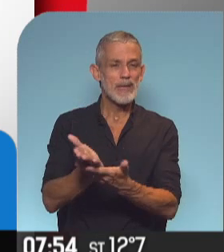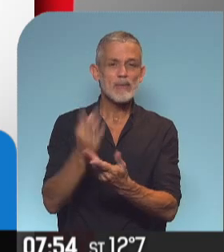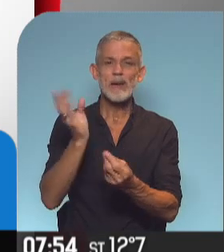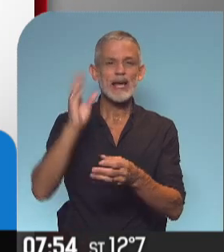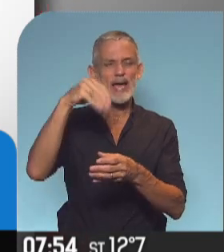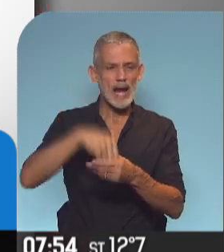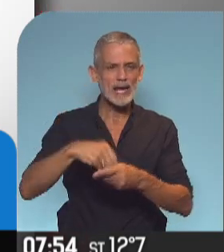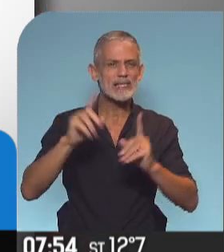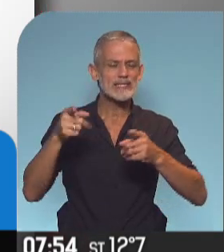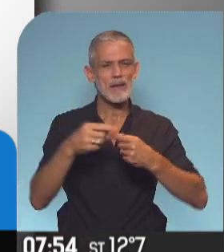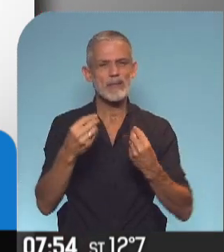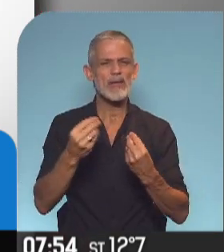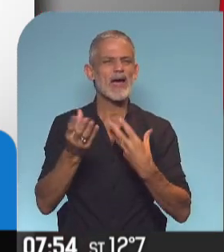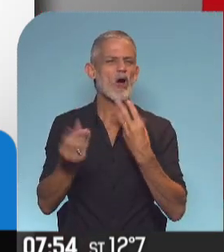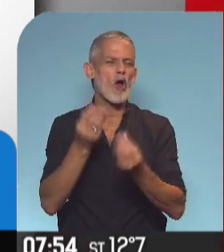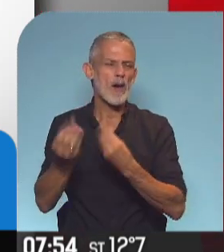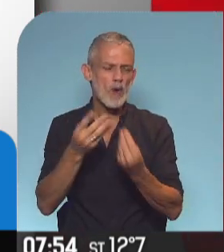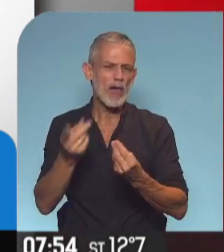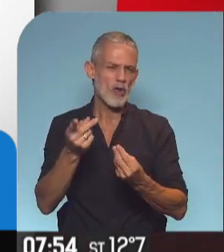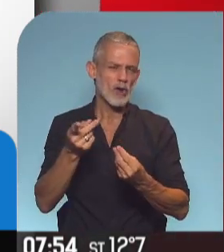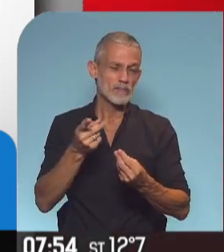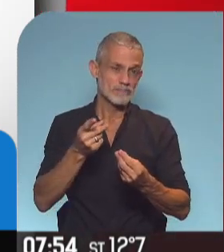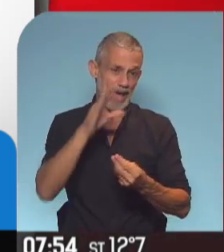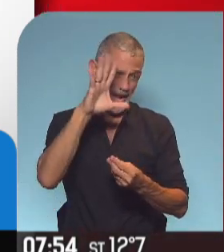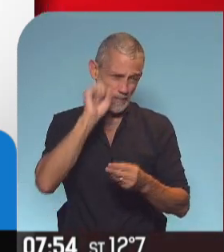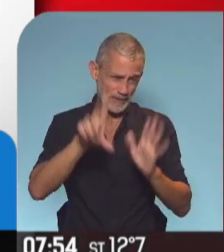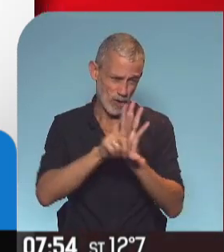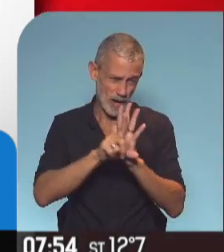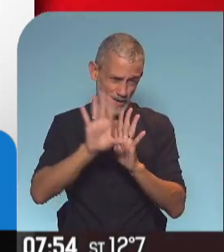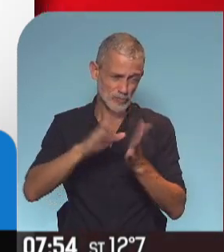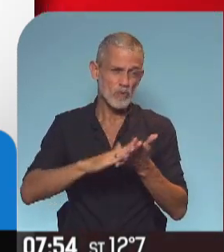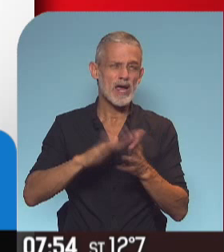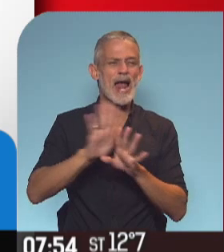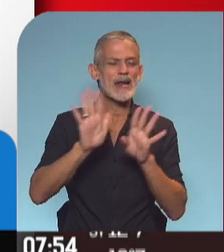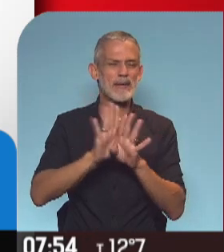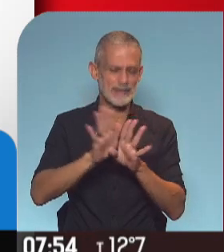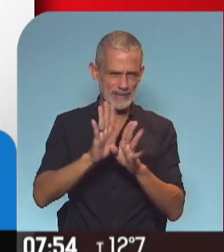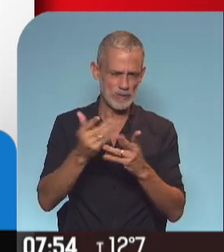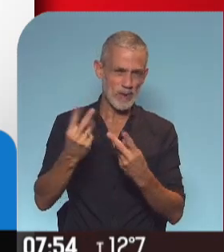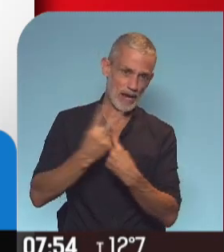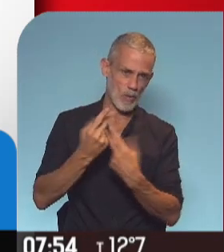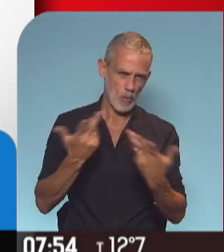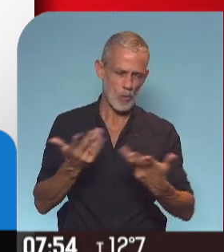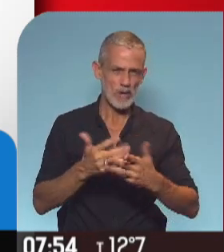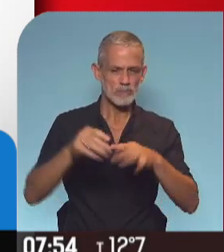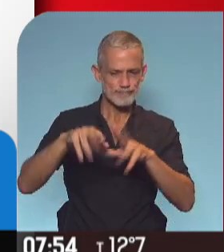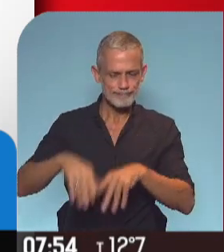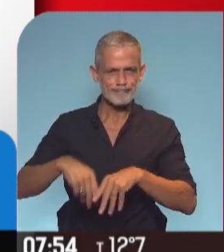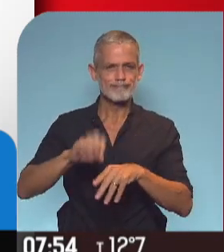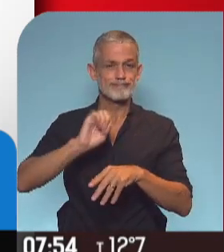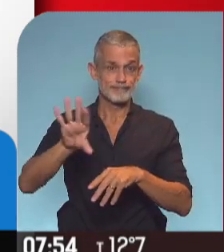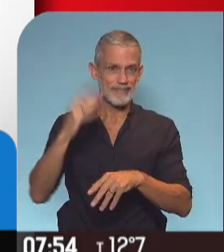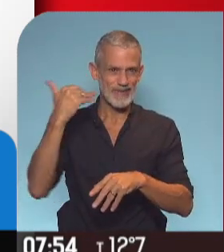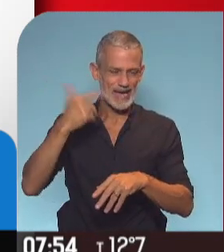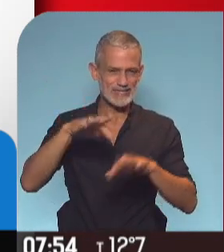régimen de colaboradores del régimen de arrepentido desprotección esto que estamos viendo es la citación que recurso ayer